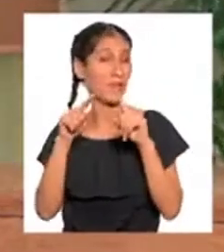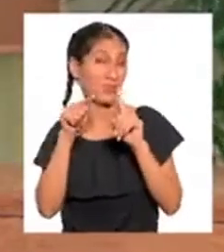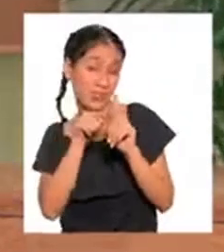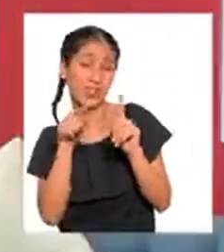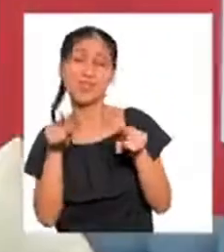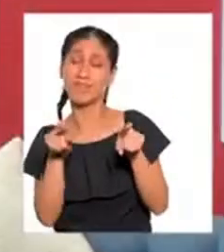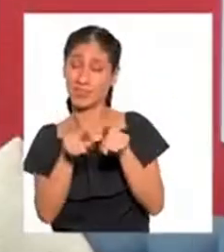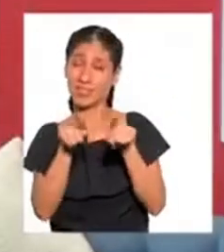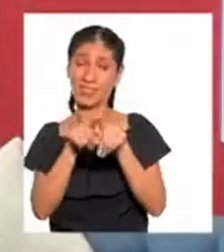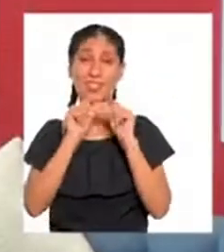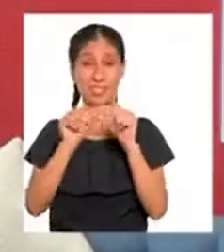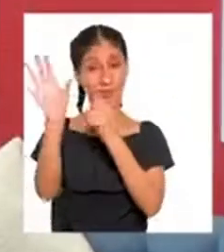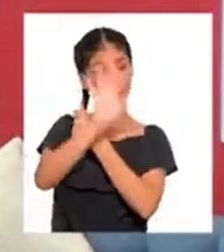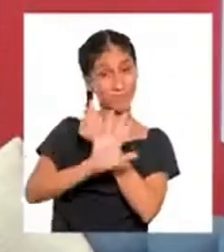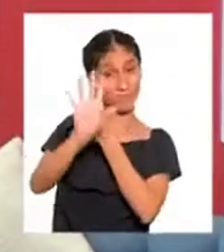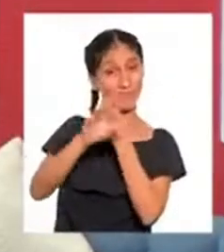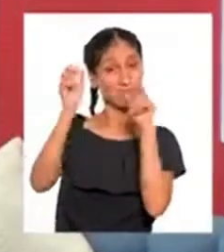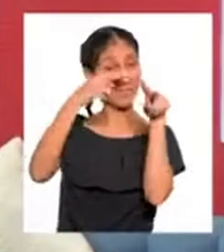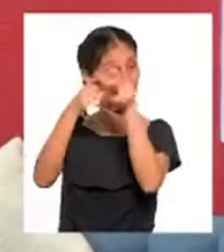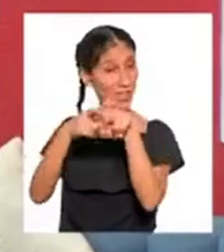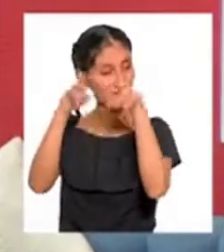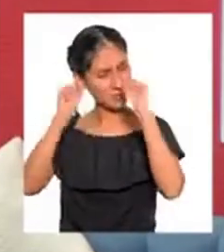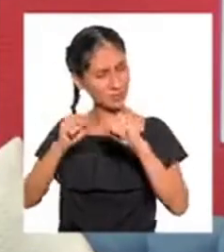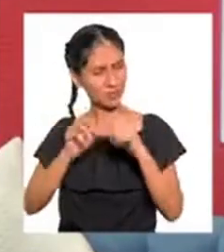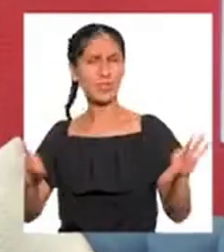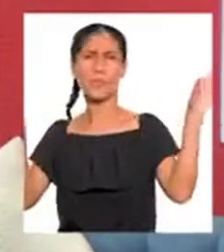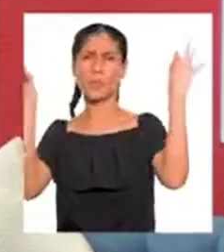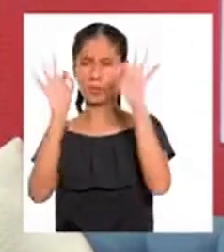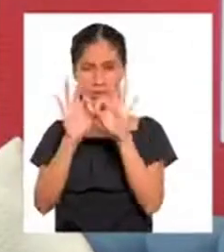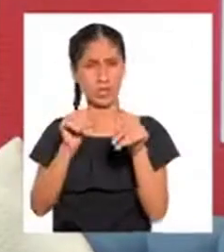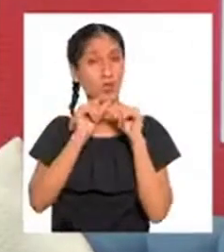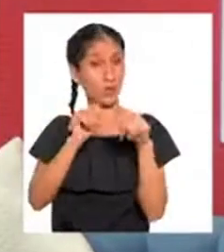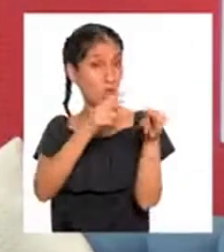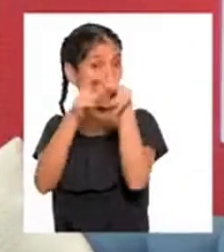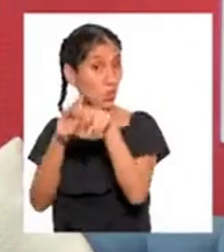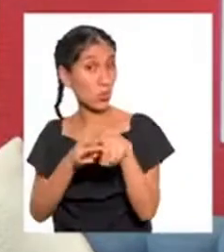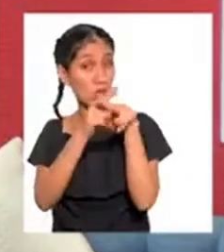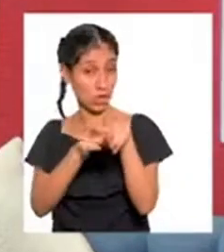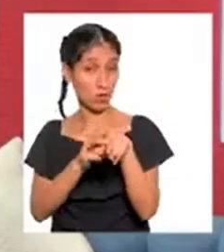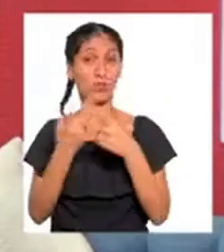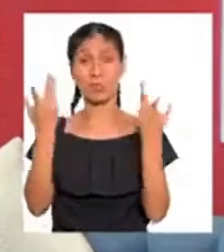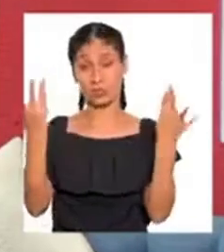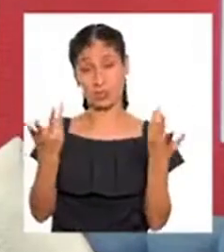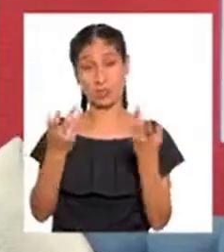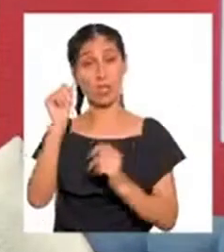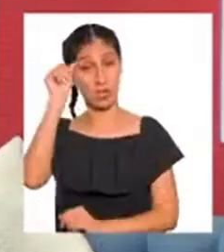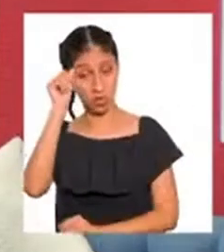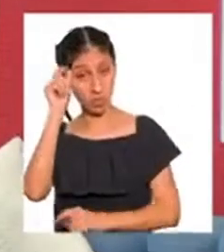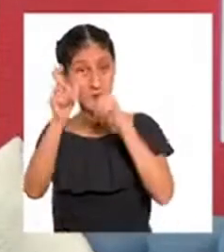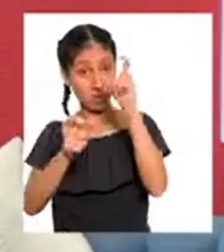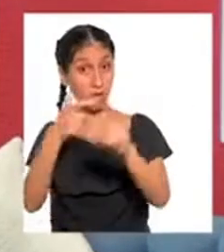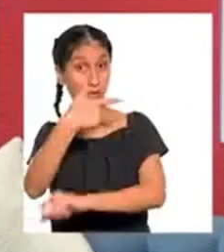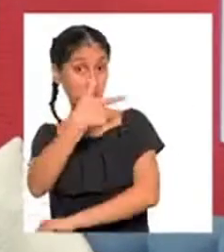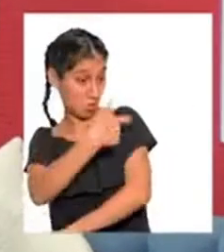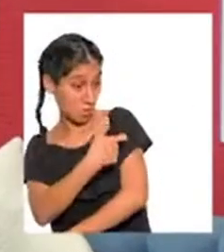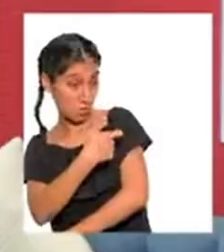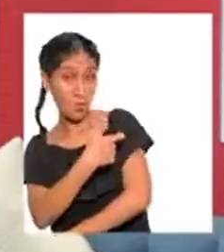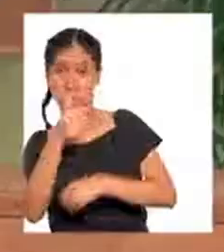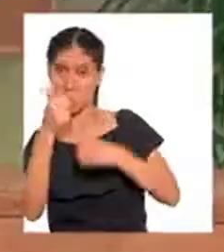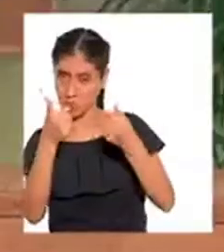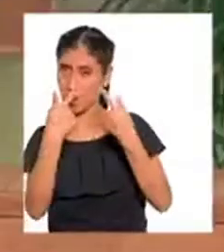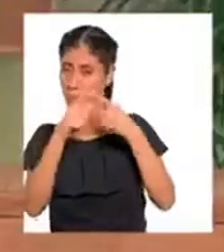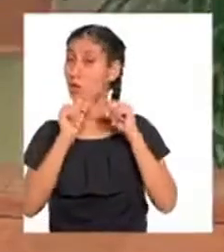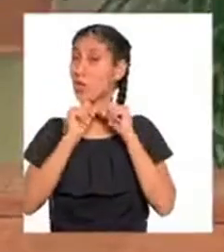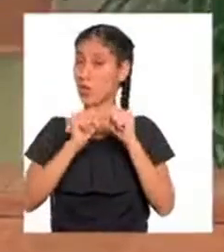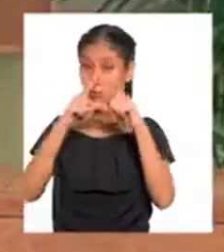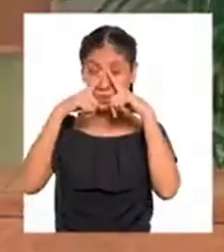seguir cuidándose. Así es, no debemos bajar la guardia. No olvidemos que a pesar de que las personas estén vacunadas, tienen que seguir usando